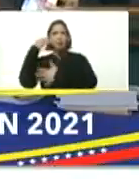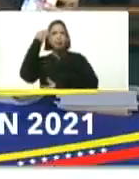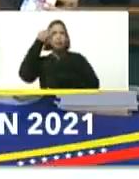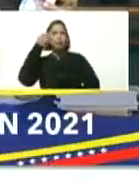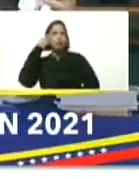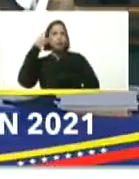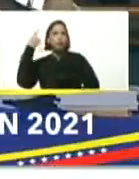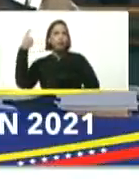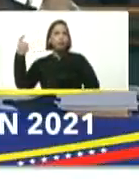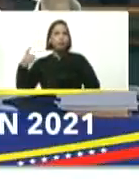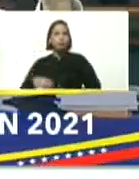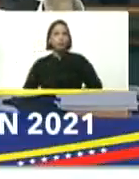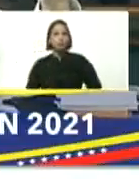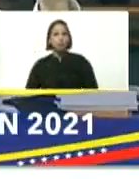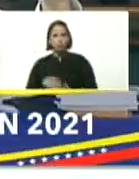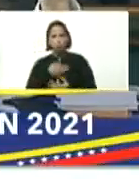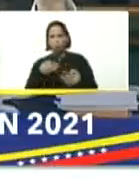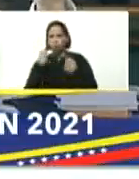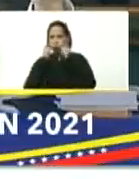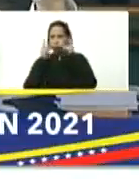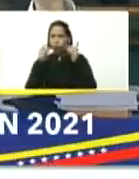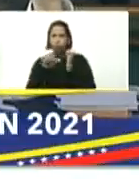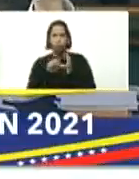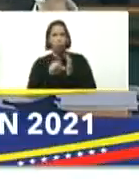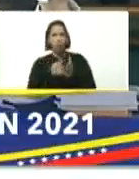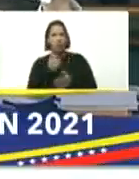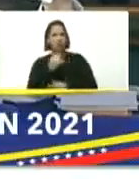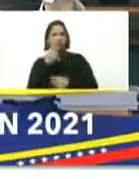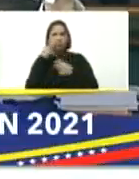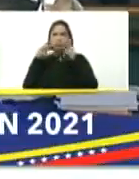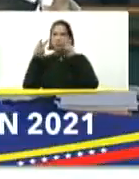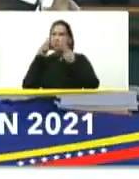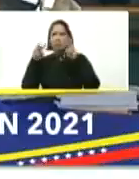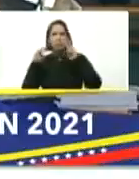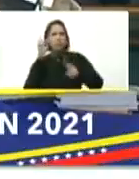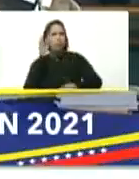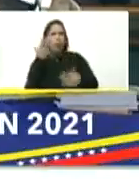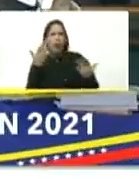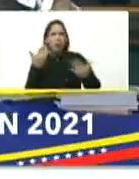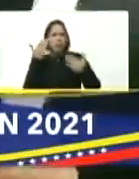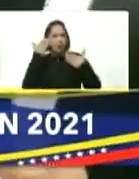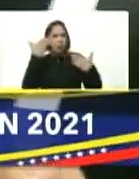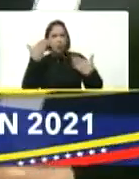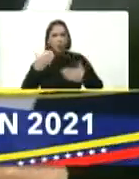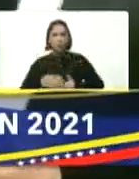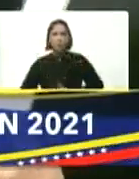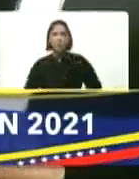Extraordinario. Elena, ¿dónde estás, Elena? Elena, saludos.